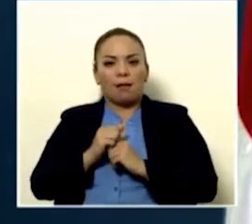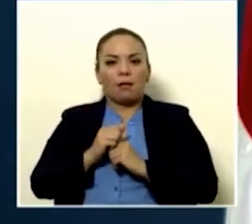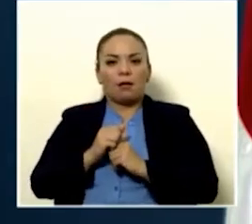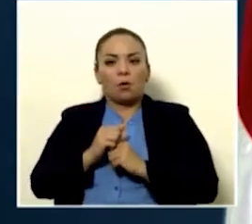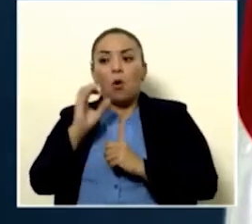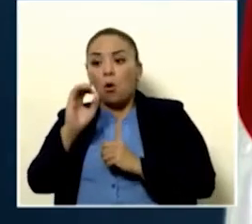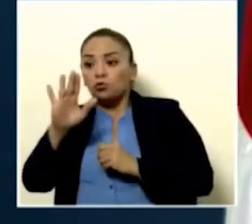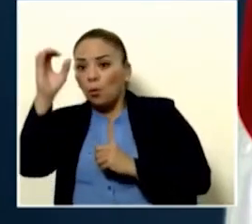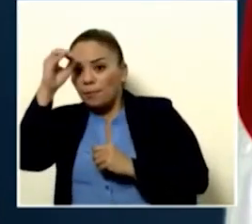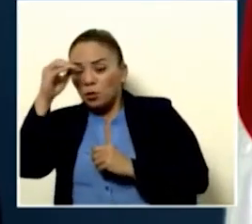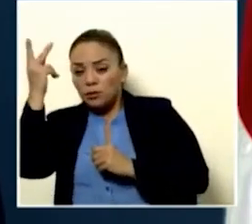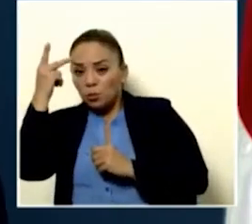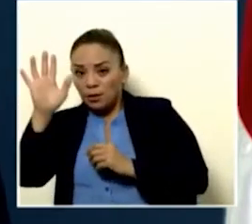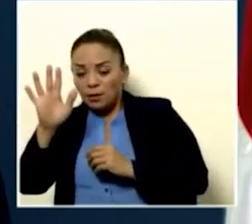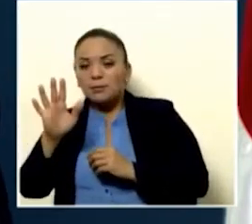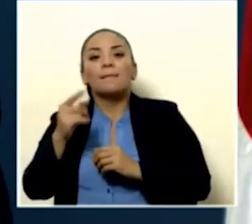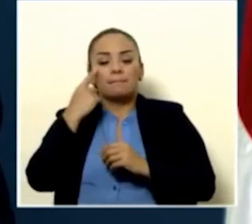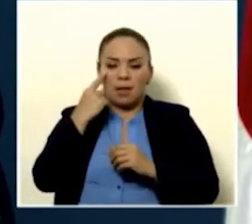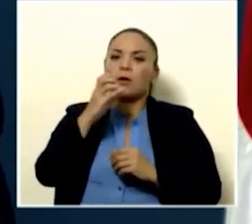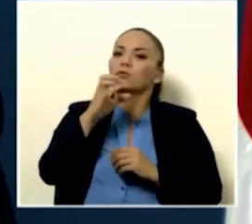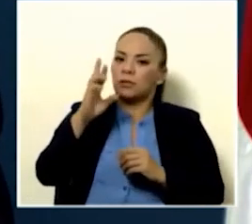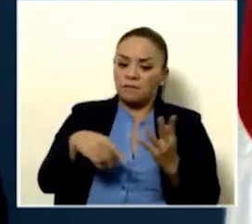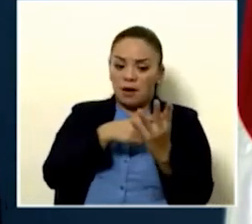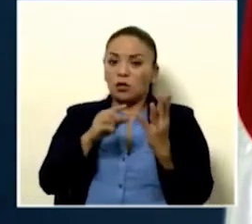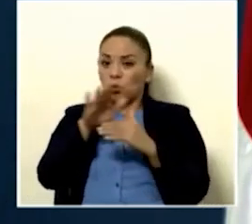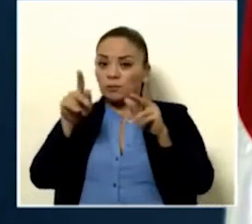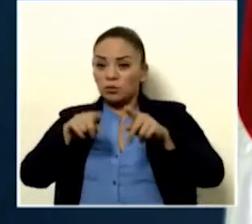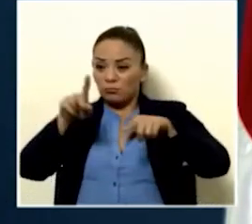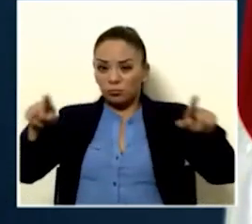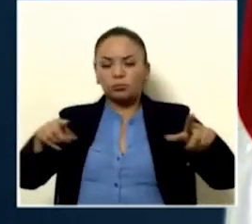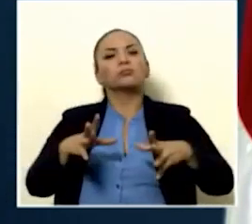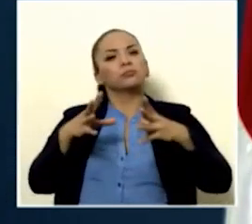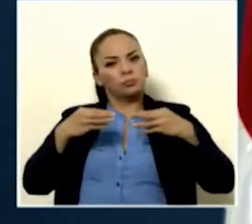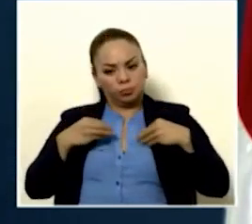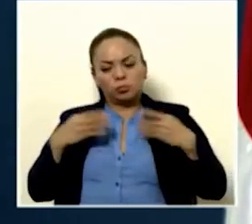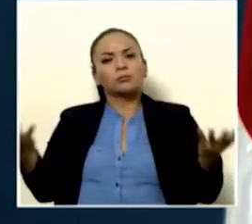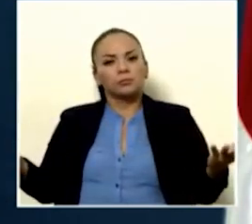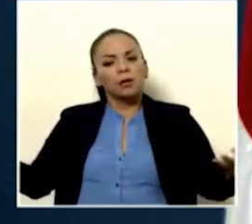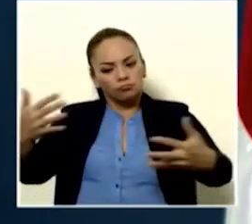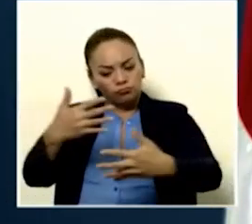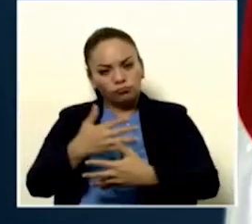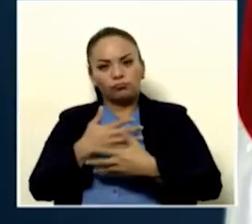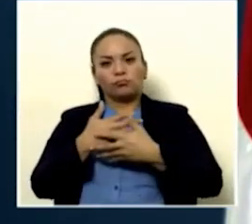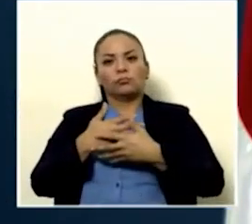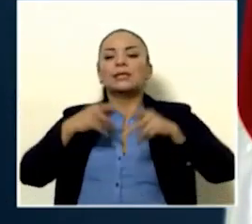políticas, Costa Rica mantendrá los brazos abiertos a los refugiados